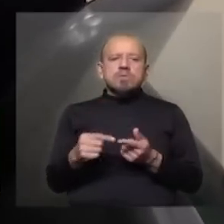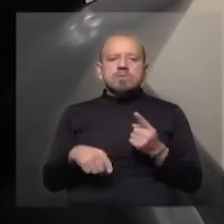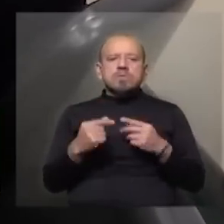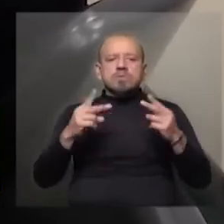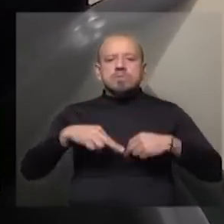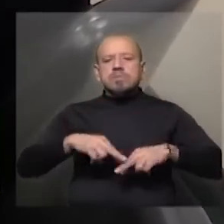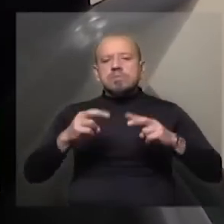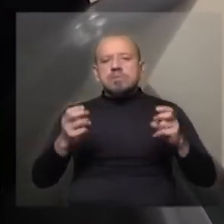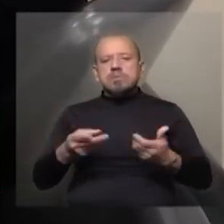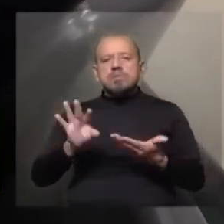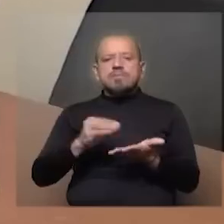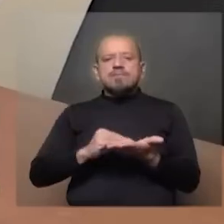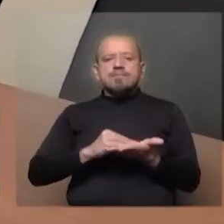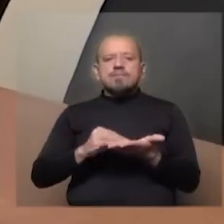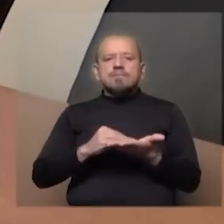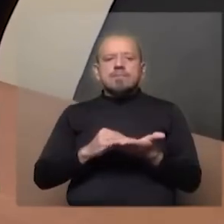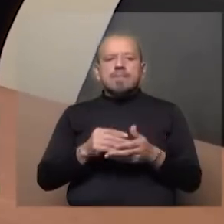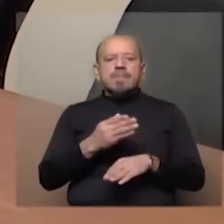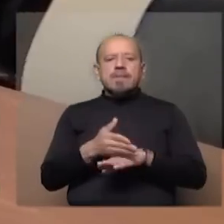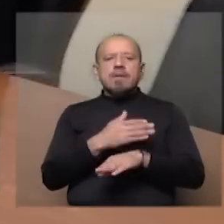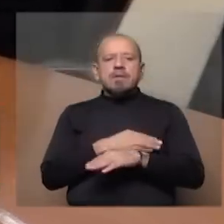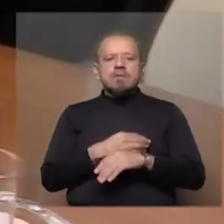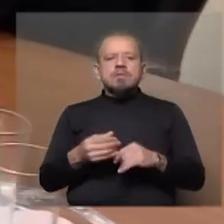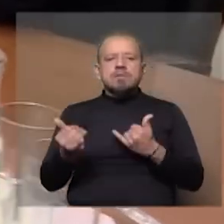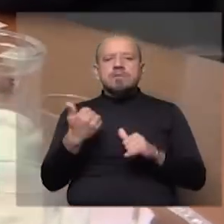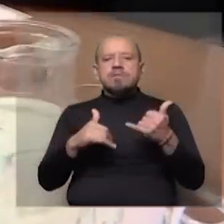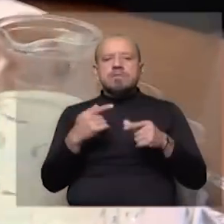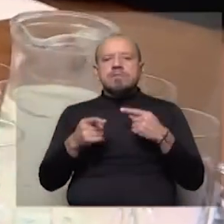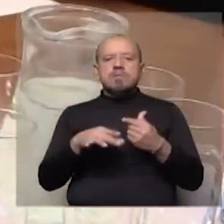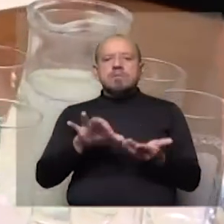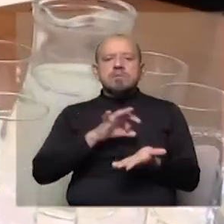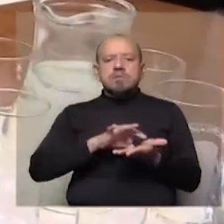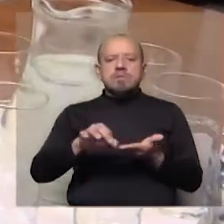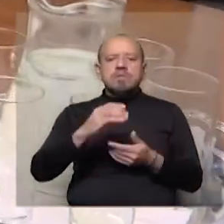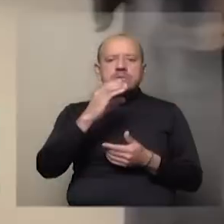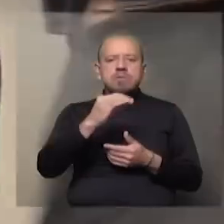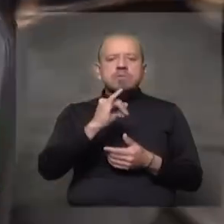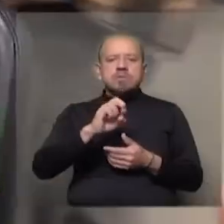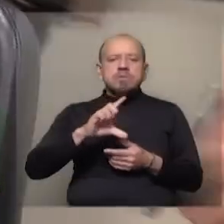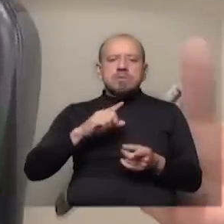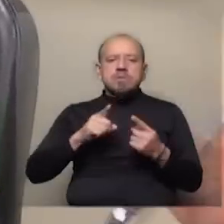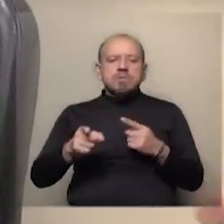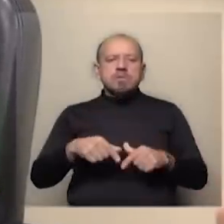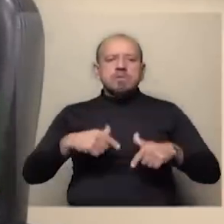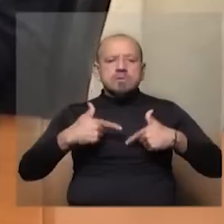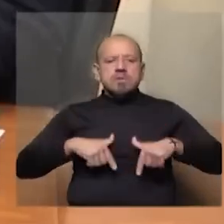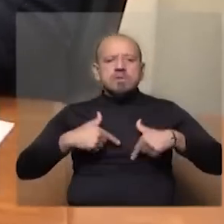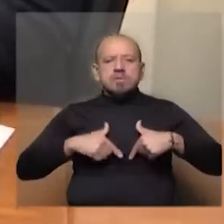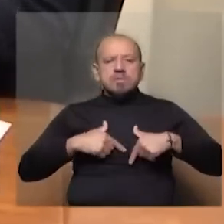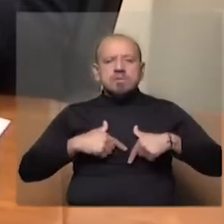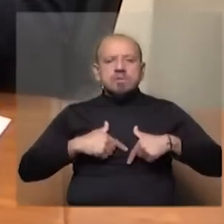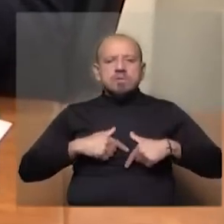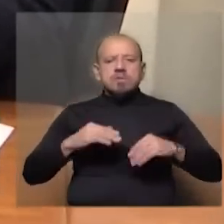investigaciones administrativas previas de informes de servicio Civil del Ministerio de transporte en su